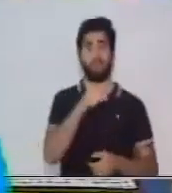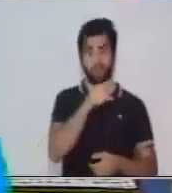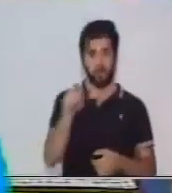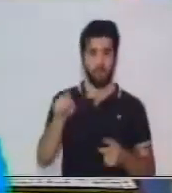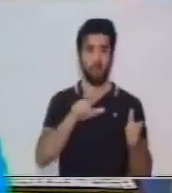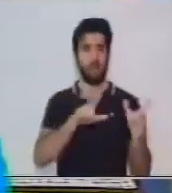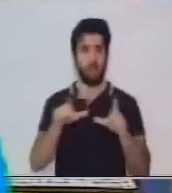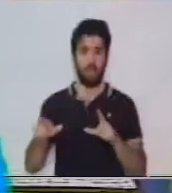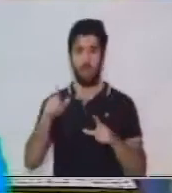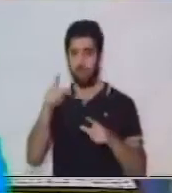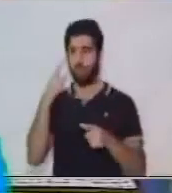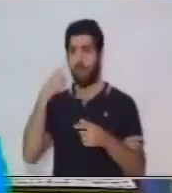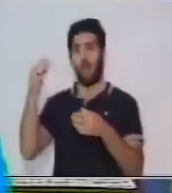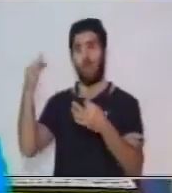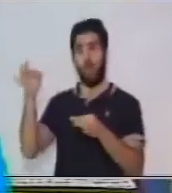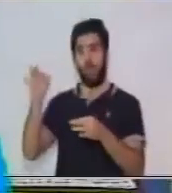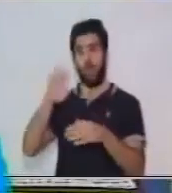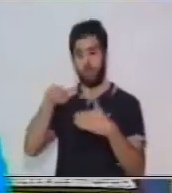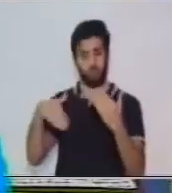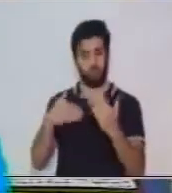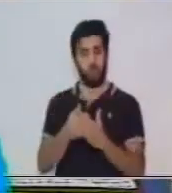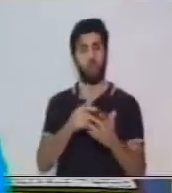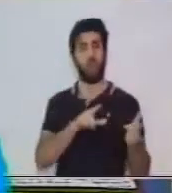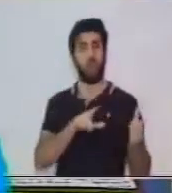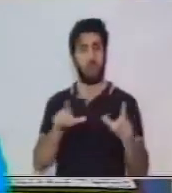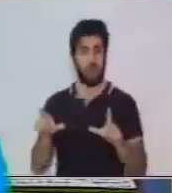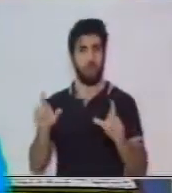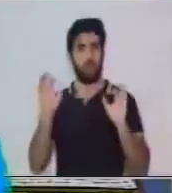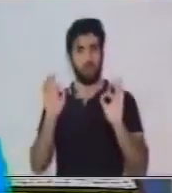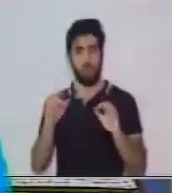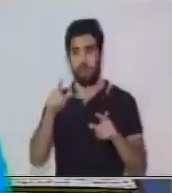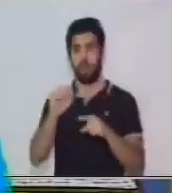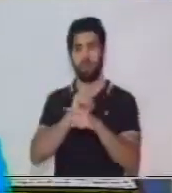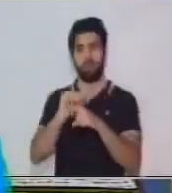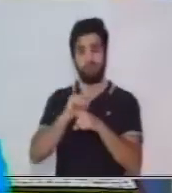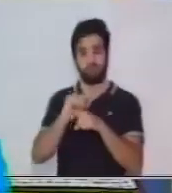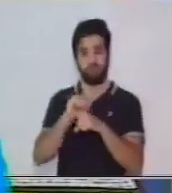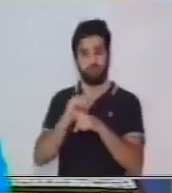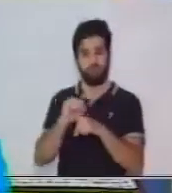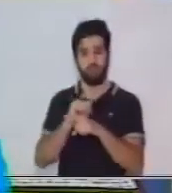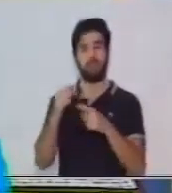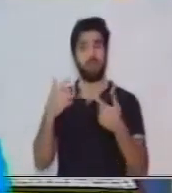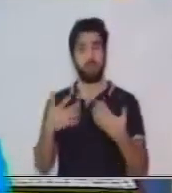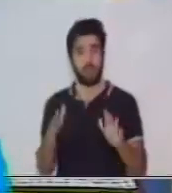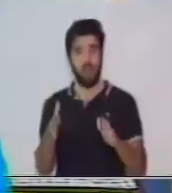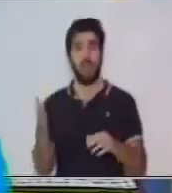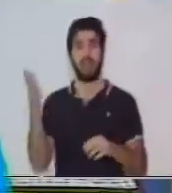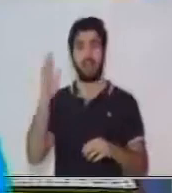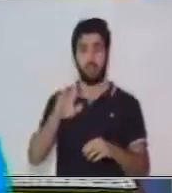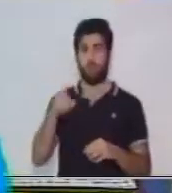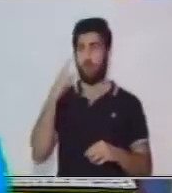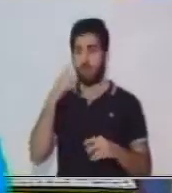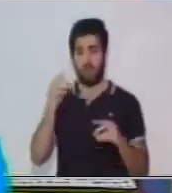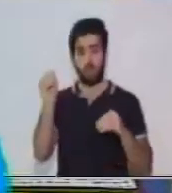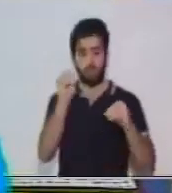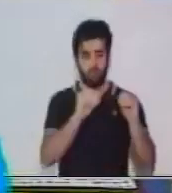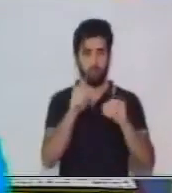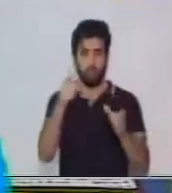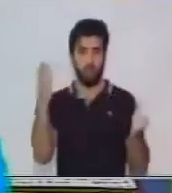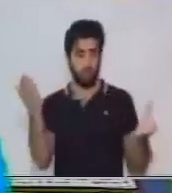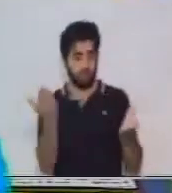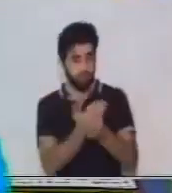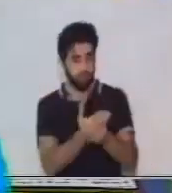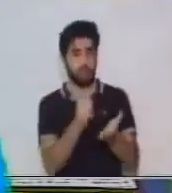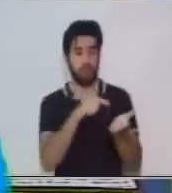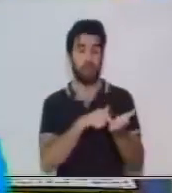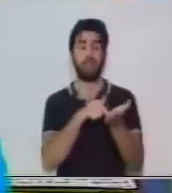ya tus hojas para trabajar todos los ejercicios y de igual manera después poderlos colocar en tu portafolio de Aprendo en